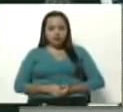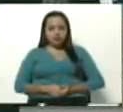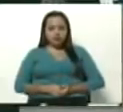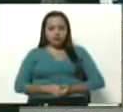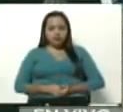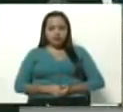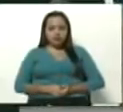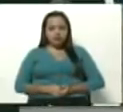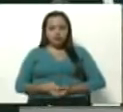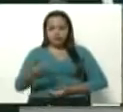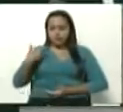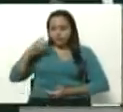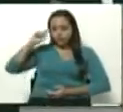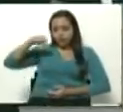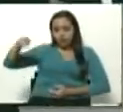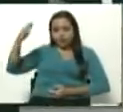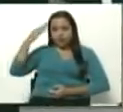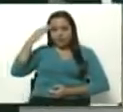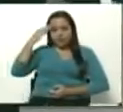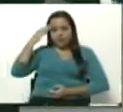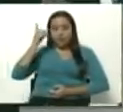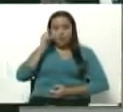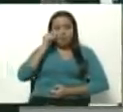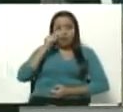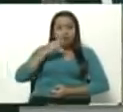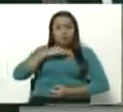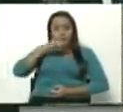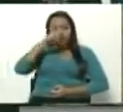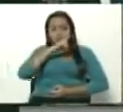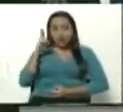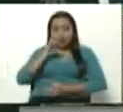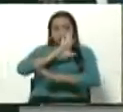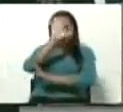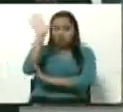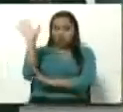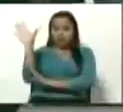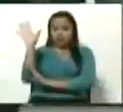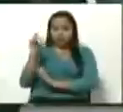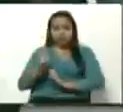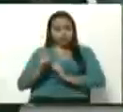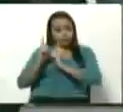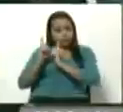Por la memoria de mis padres en el cielo, por la